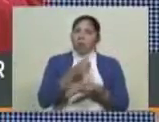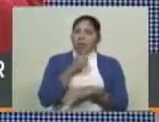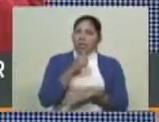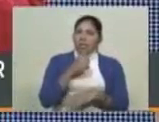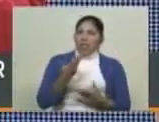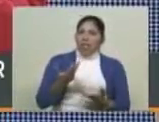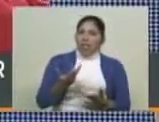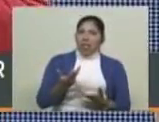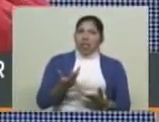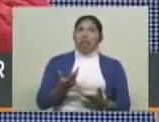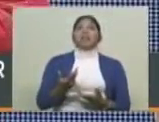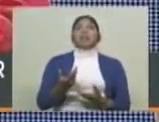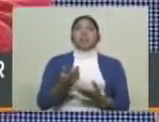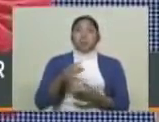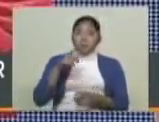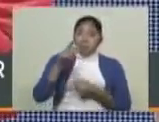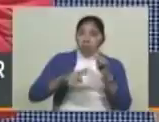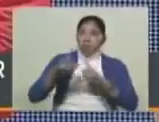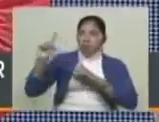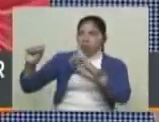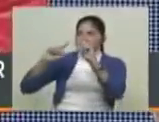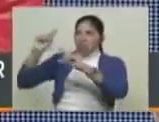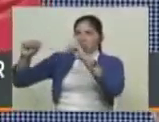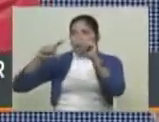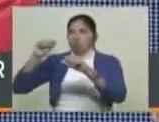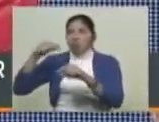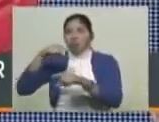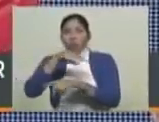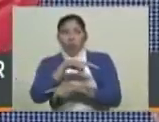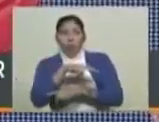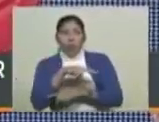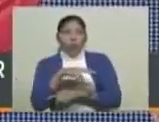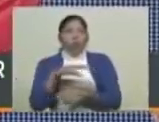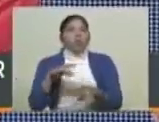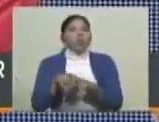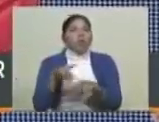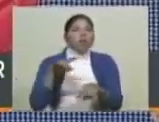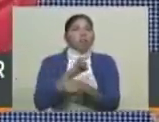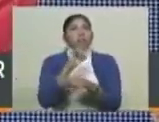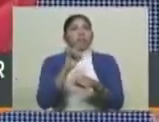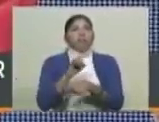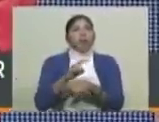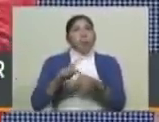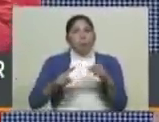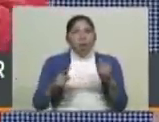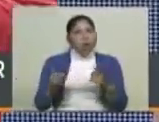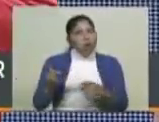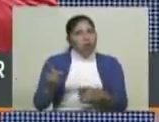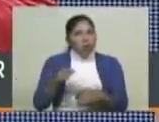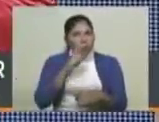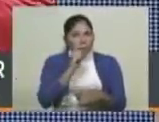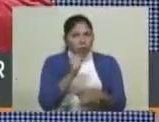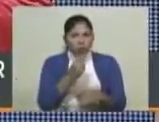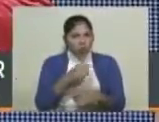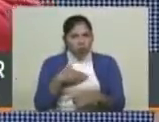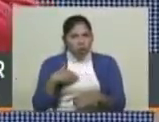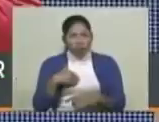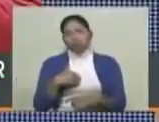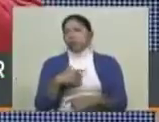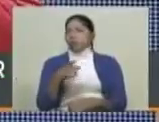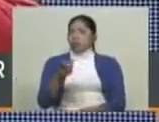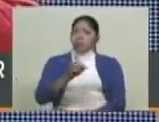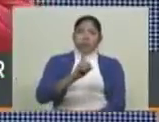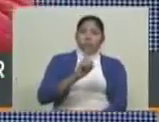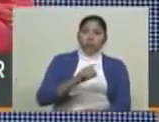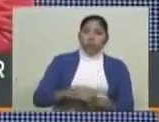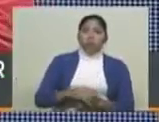los vendepatrias que están afuera, pero no será por falta de voluntad del compañero presidente Nicolás Maduro de tratar de ayudar al pueblo. Hagamos